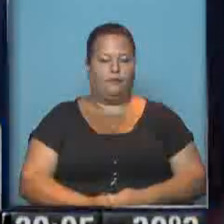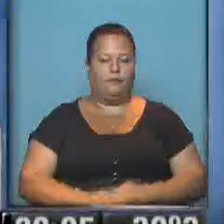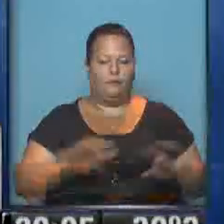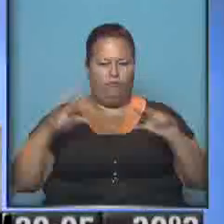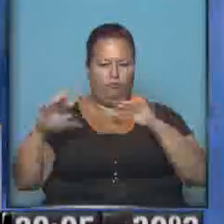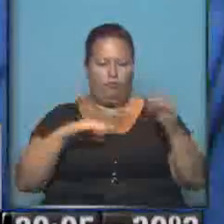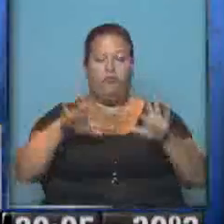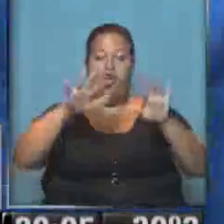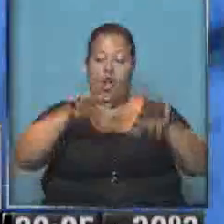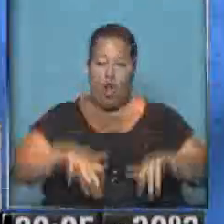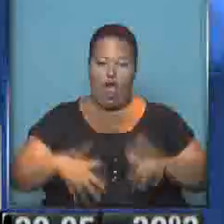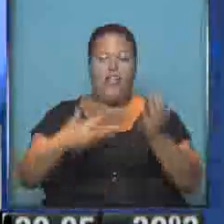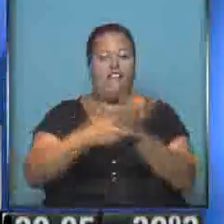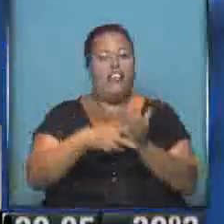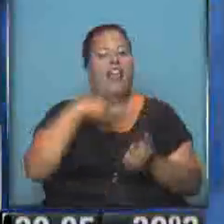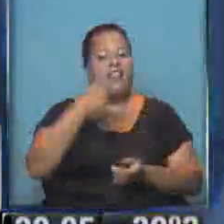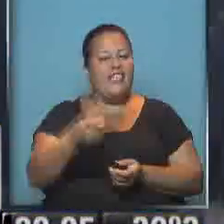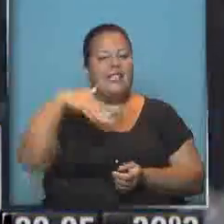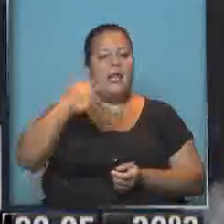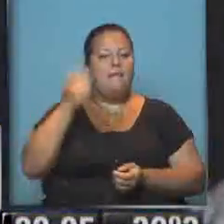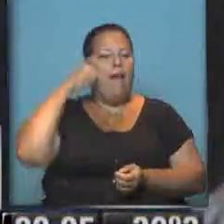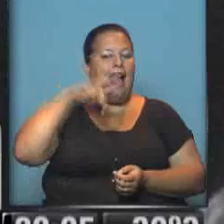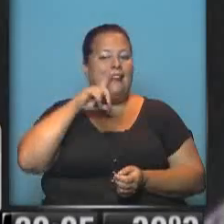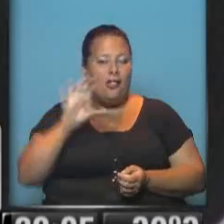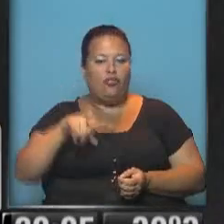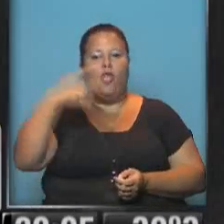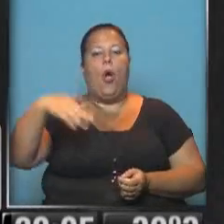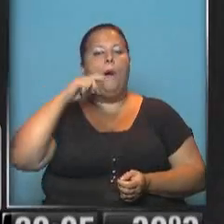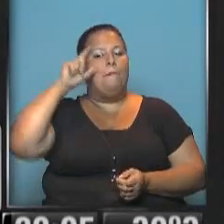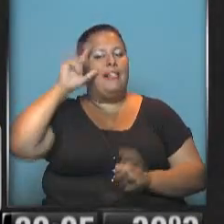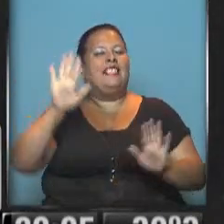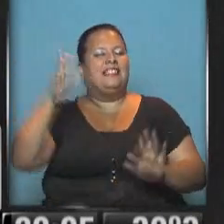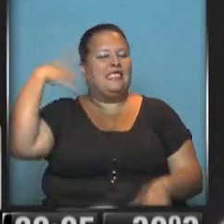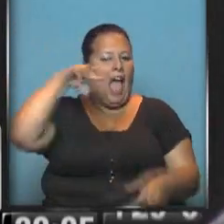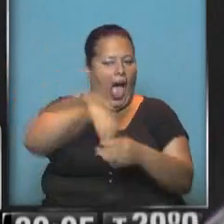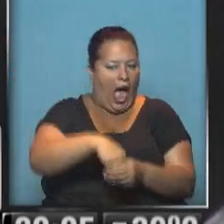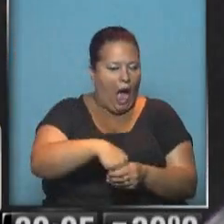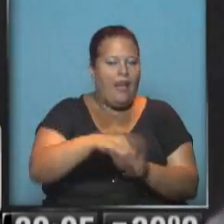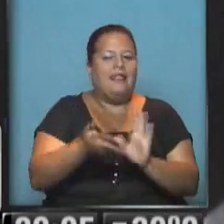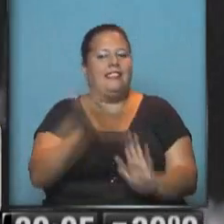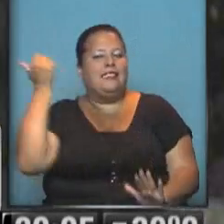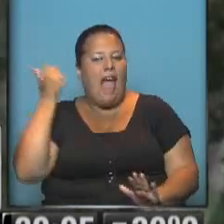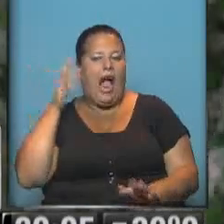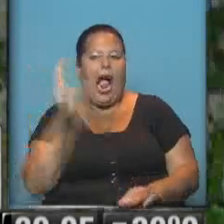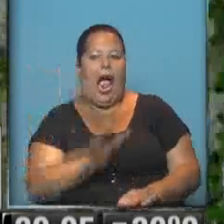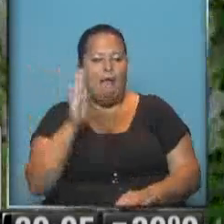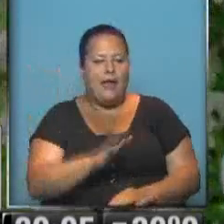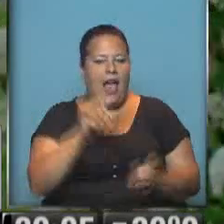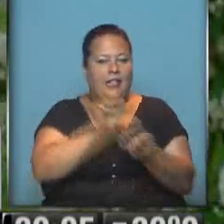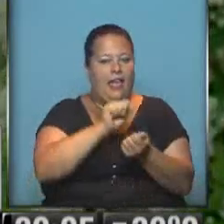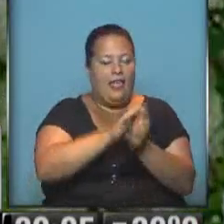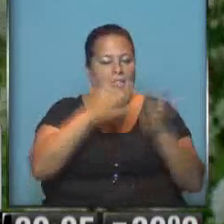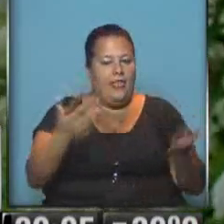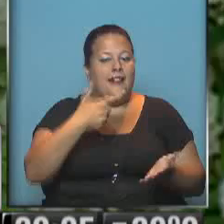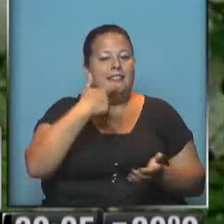En el escrito, el fiscal sostiene que Héctor Mañeto y Bartolomé Mitre participaron del desapoderamiento extorsivo de Papel Prensa